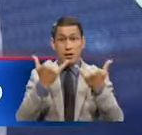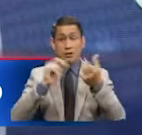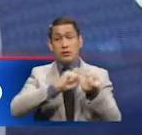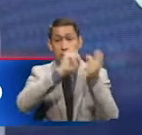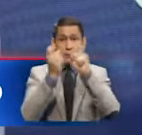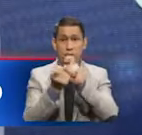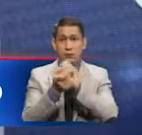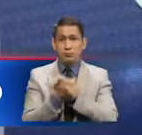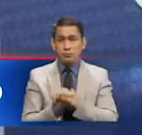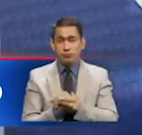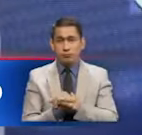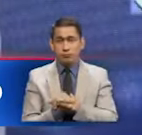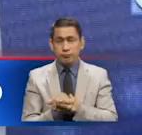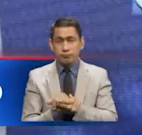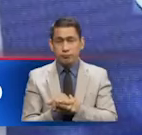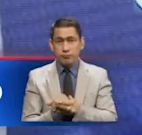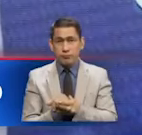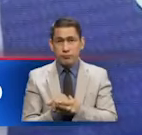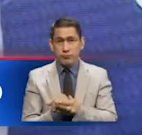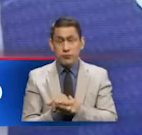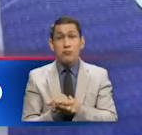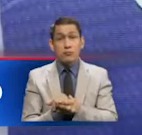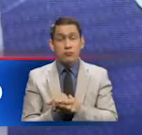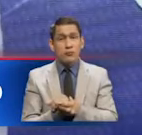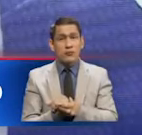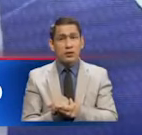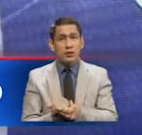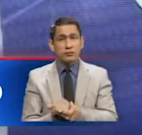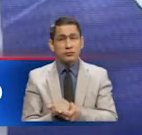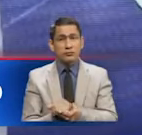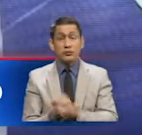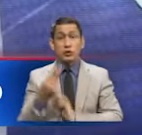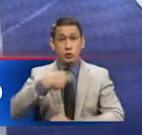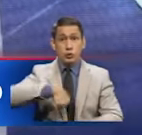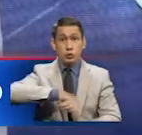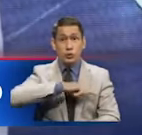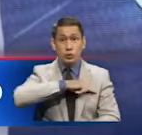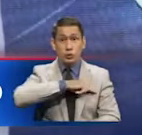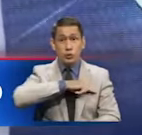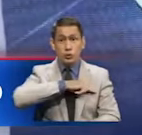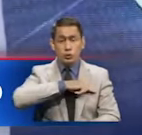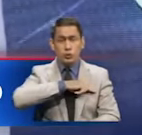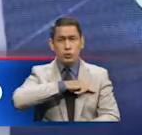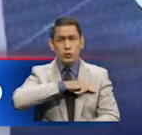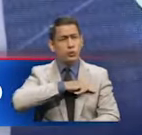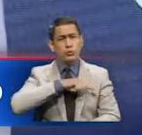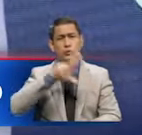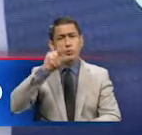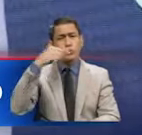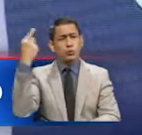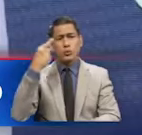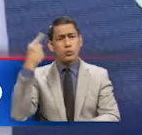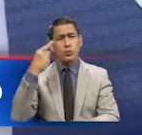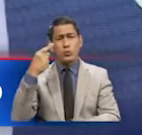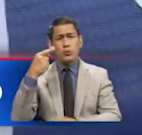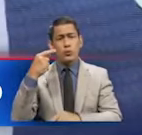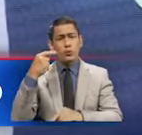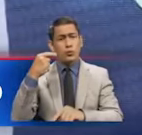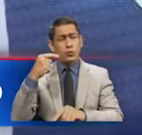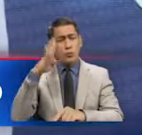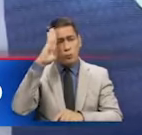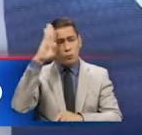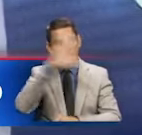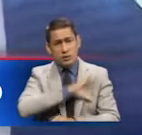Eso consolidará nuestro trabajo. No es solo pelear en la calle una guerra y que las Fuerzas Armadas y la